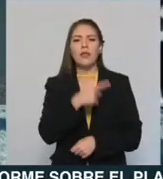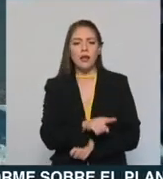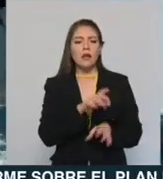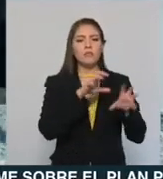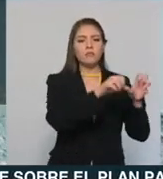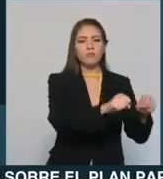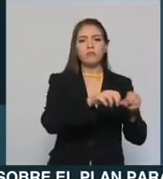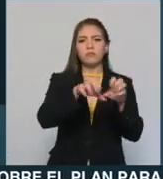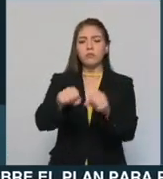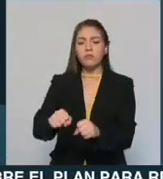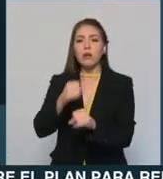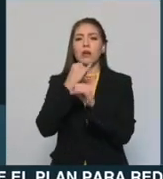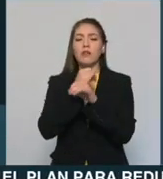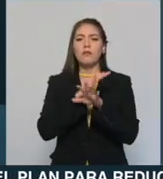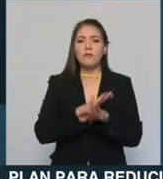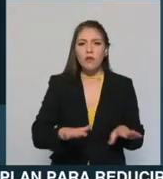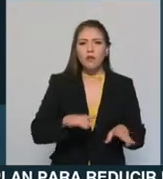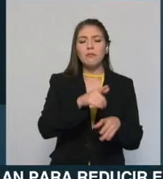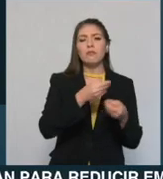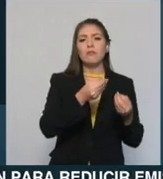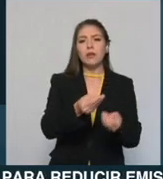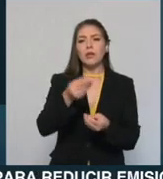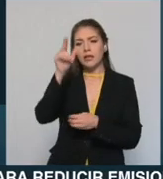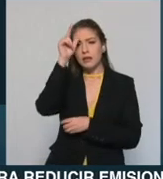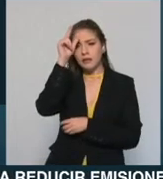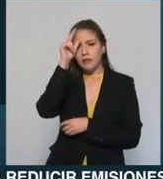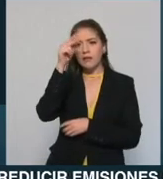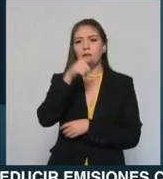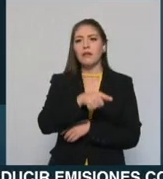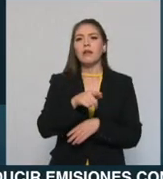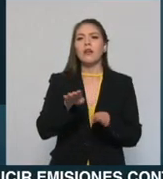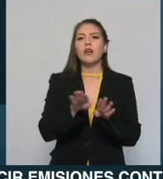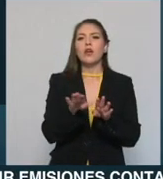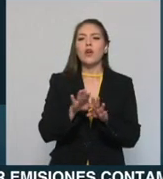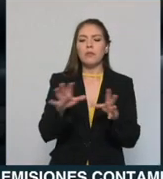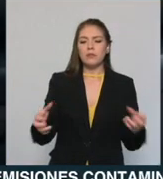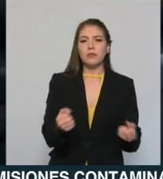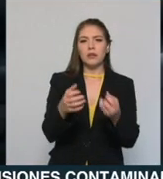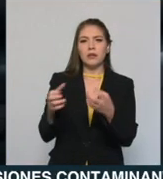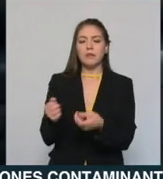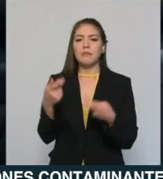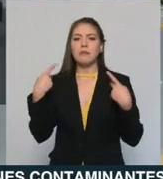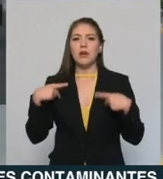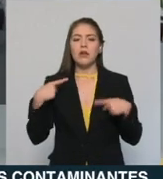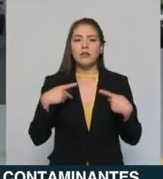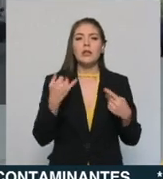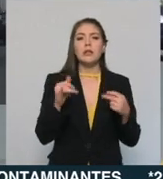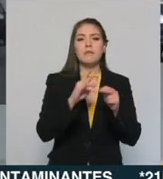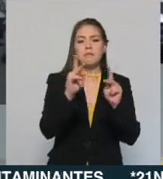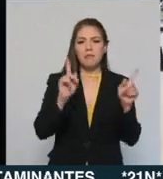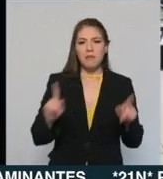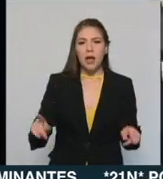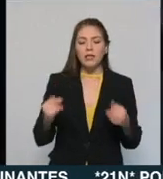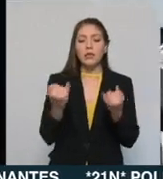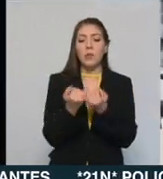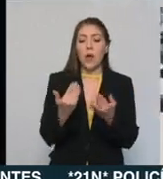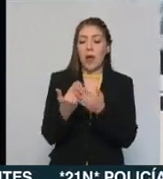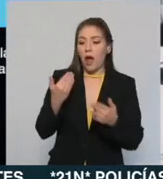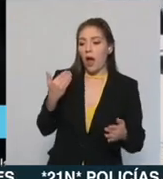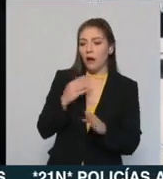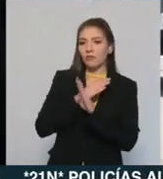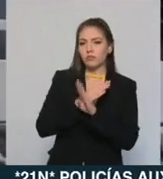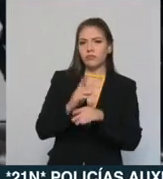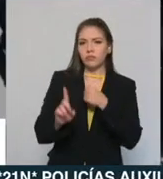detención, información, inteligencia, salvaguardar la integridad de las personas y paz social, así como la prevención.